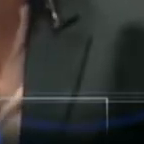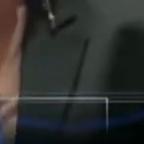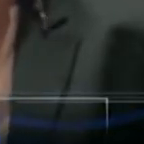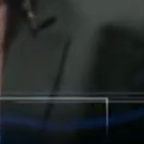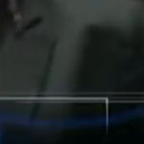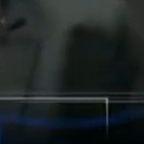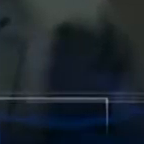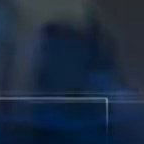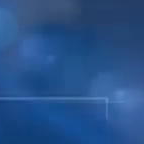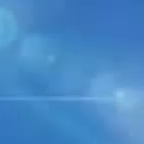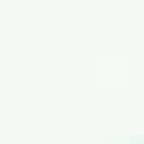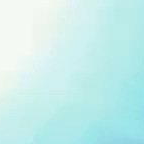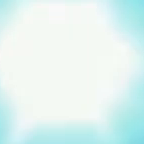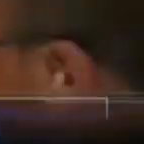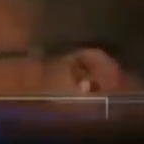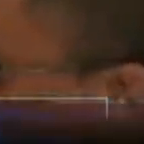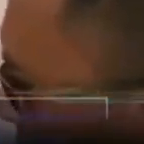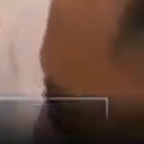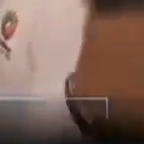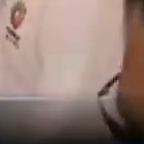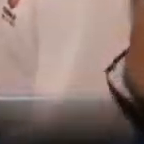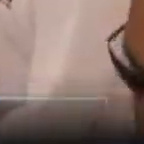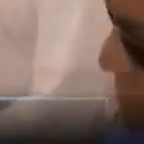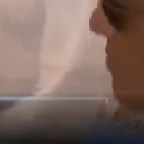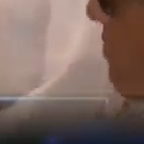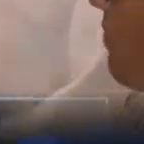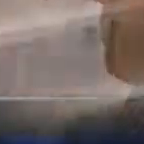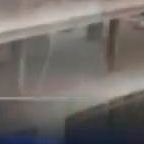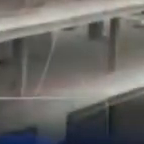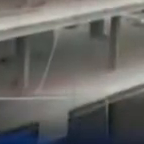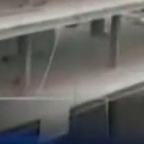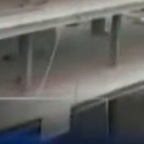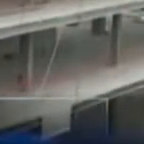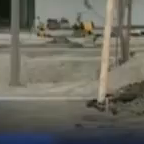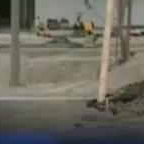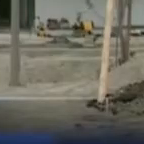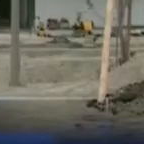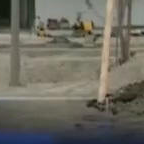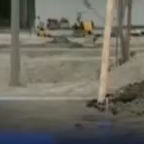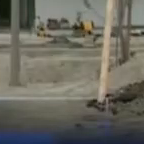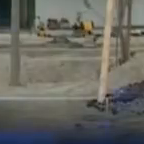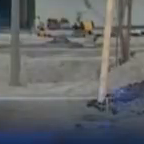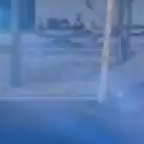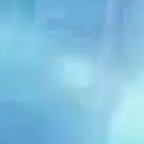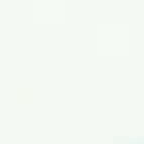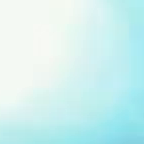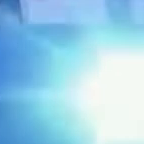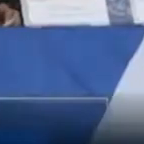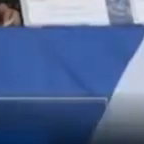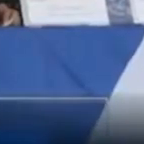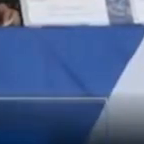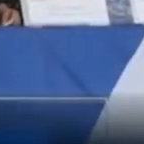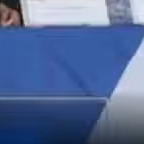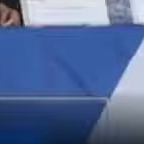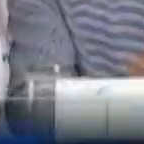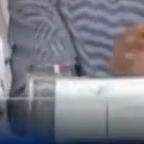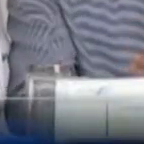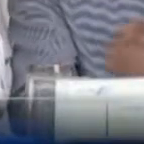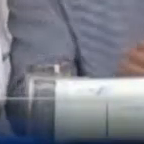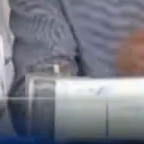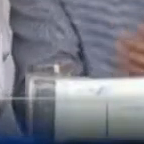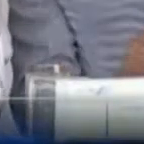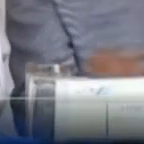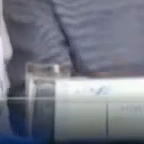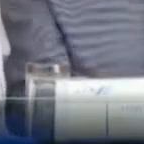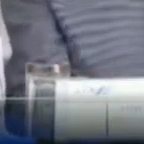que regulan los feriados presidente de la republica tosatto varias obras en su visita a manabí está vicepresidente porque